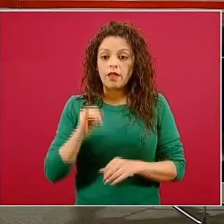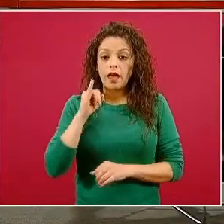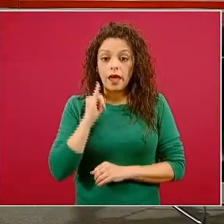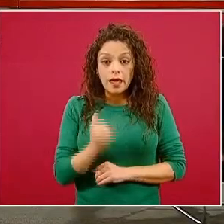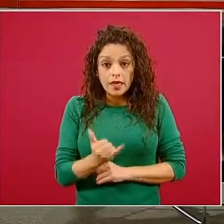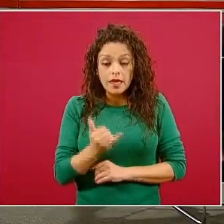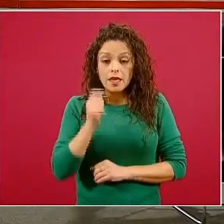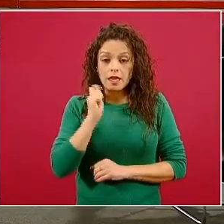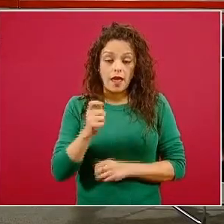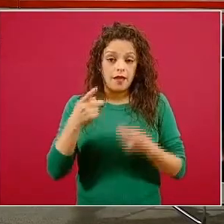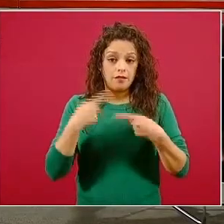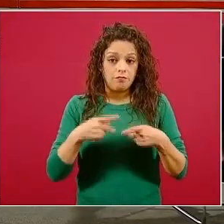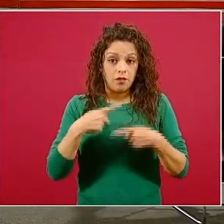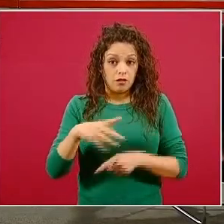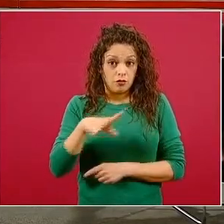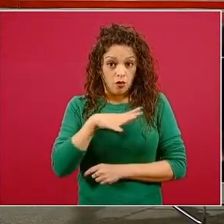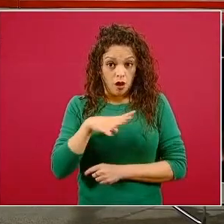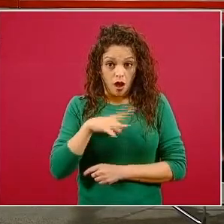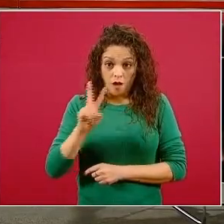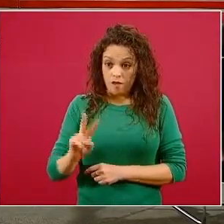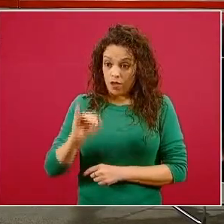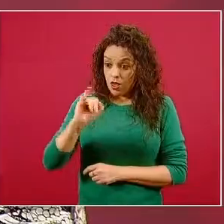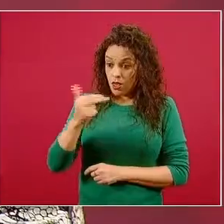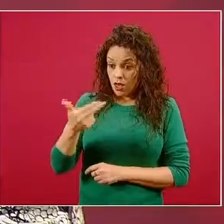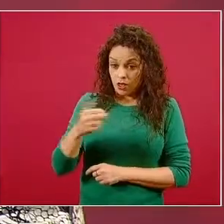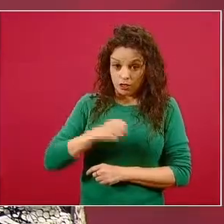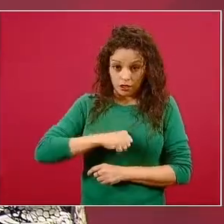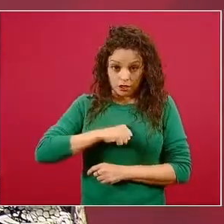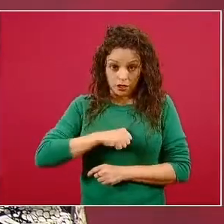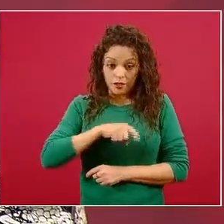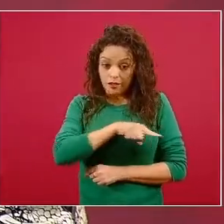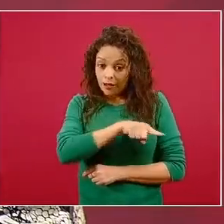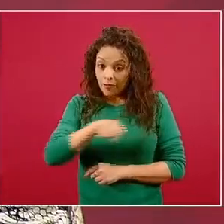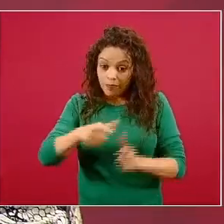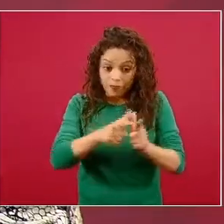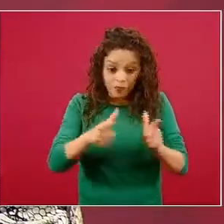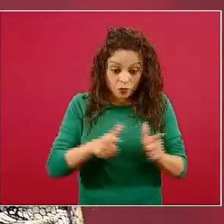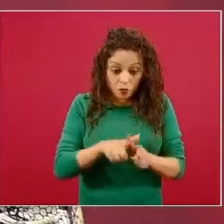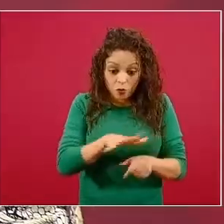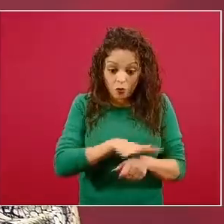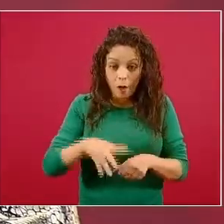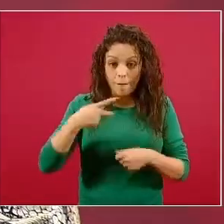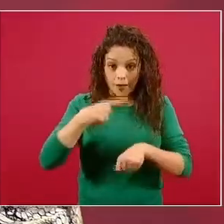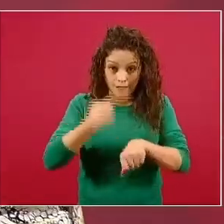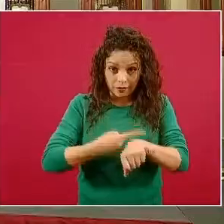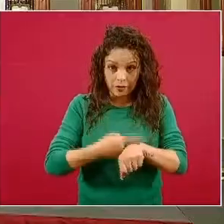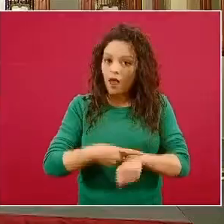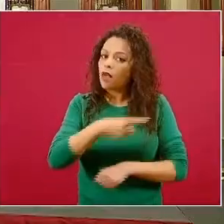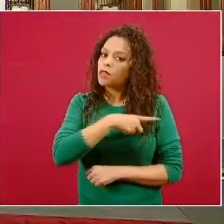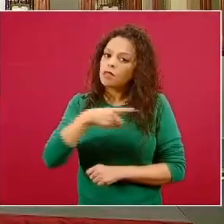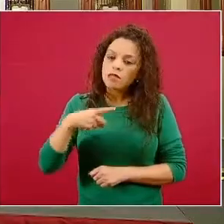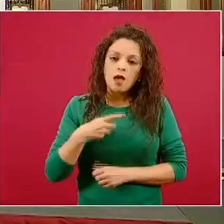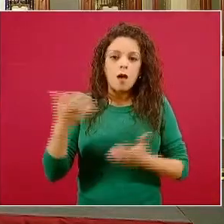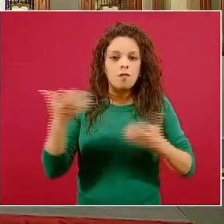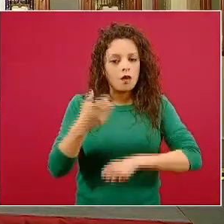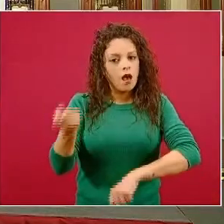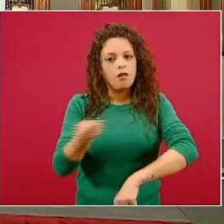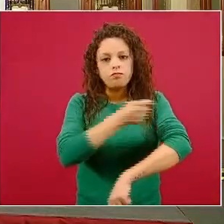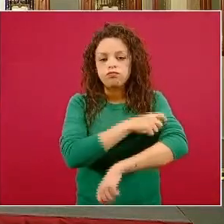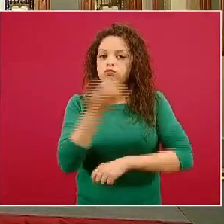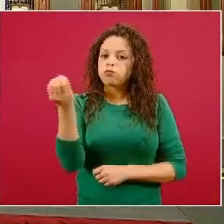las personas que viven con VIH son un grupo que se debe de vacunar. Se aplica 1 vez al año, de octubre a